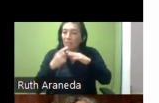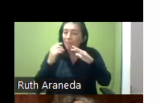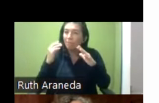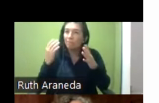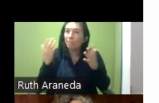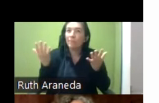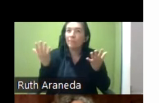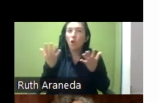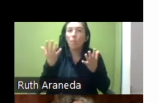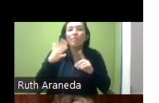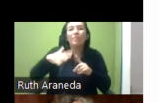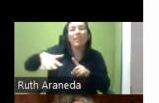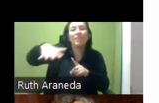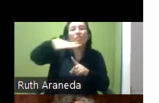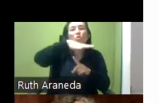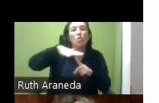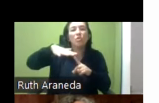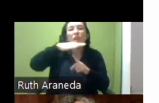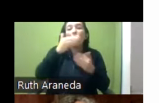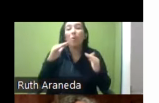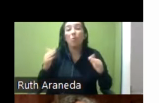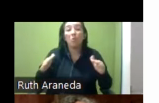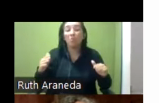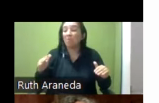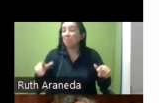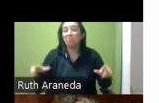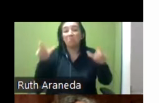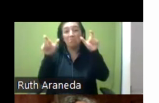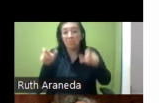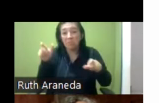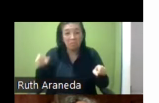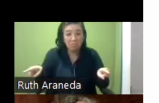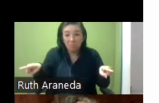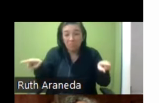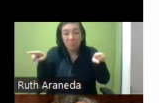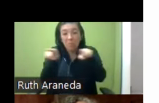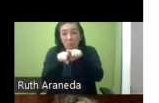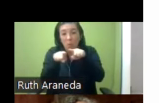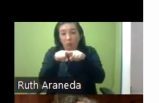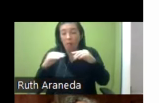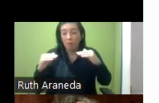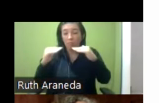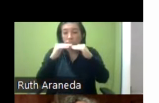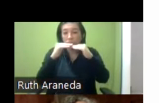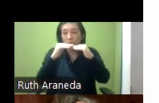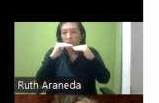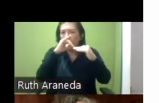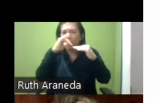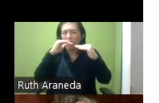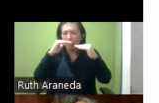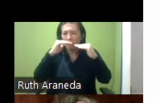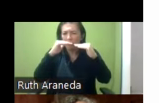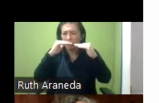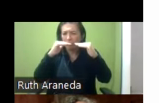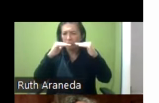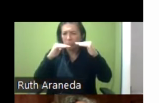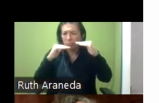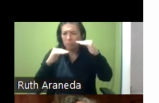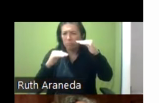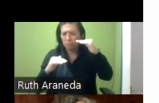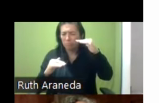una situación de igualdad generalizada, cómo va apareciendo la desigualdad entre individuos.